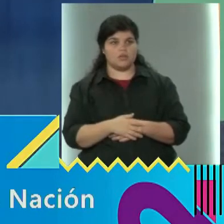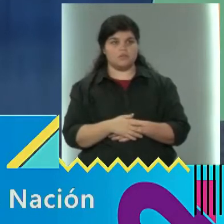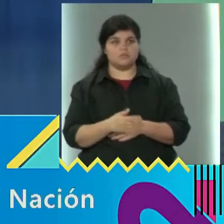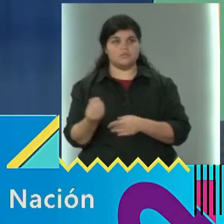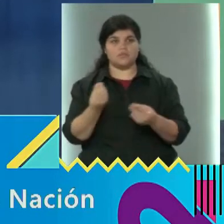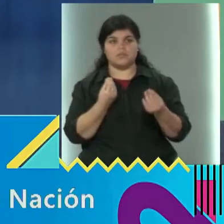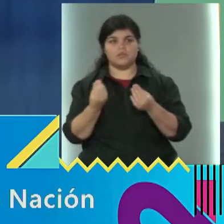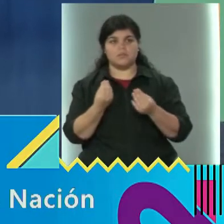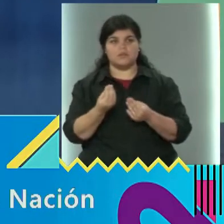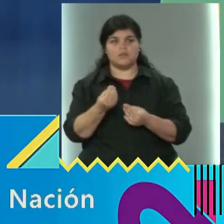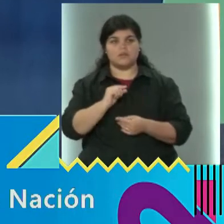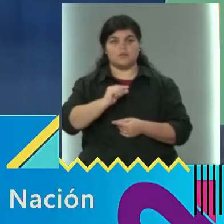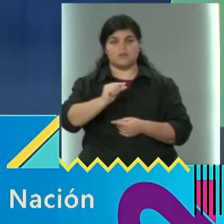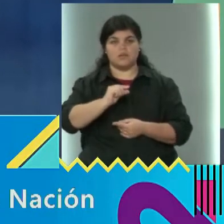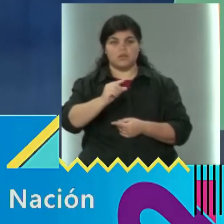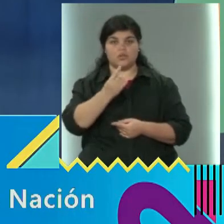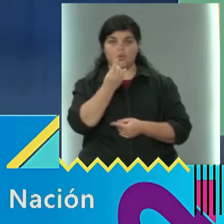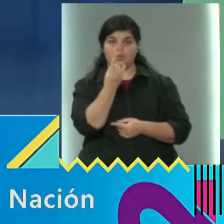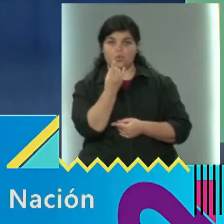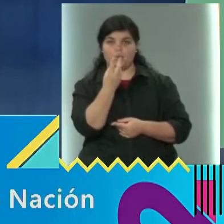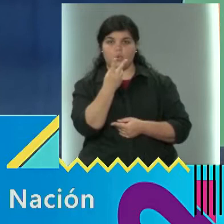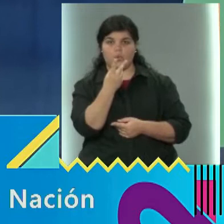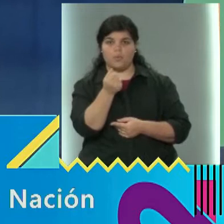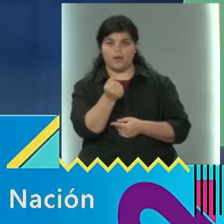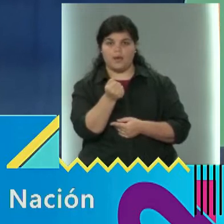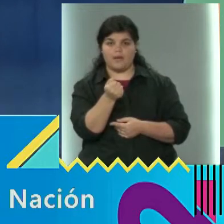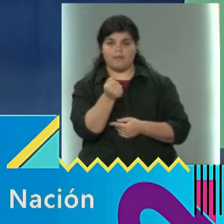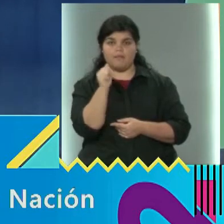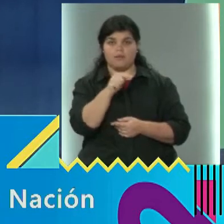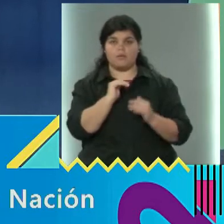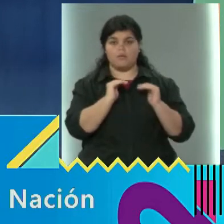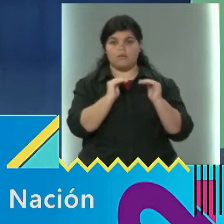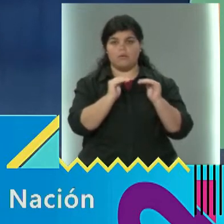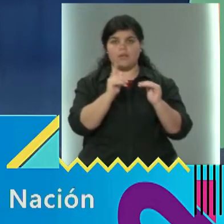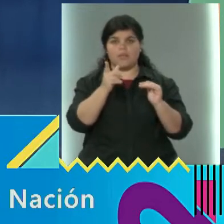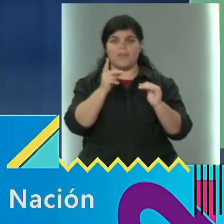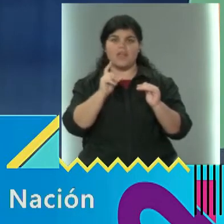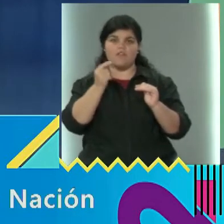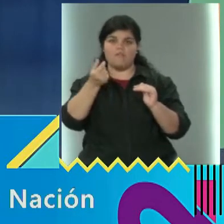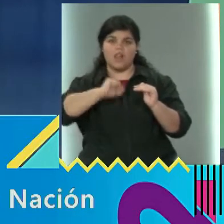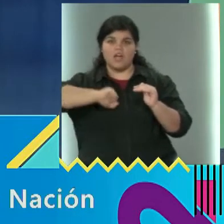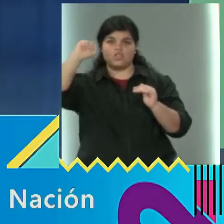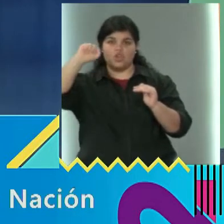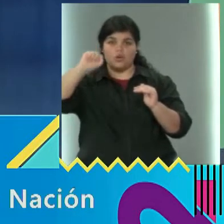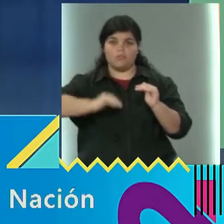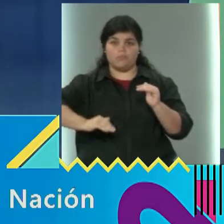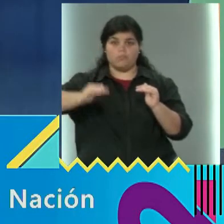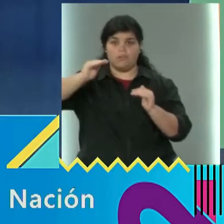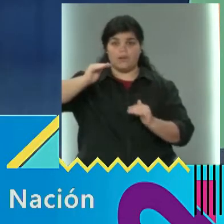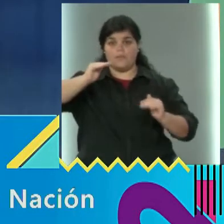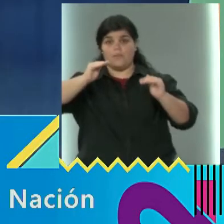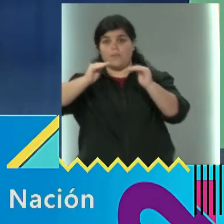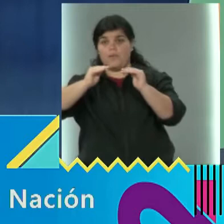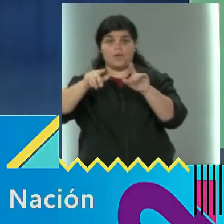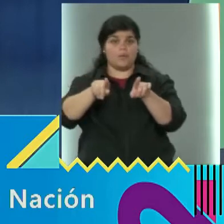UVA teniendo en cuenta que de alguna forma este crédito y estas UVA se mantienen y van al ritmo de la inflación y con la inflación que estamos teniendo